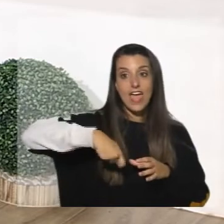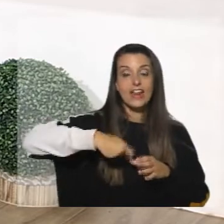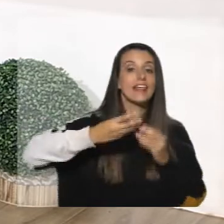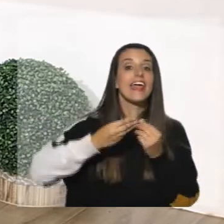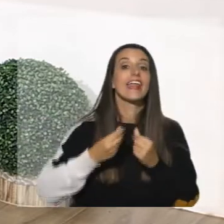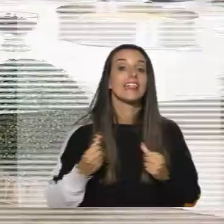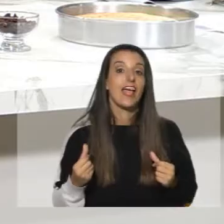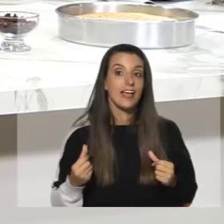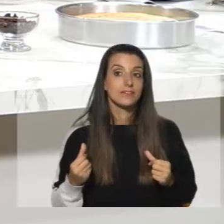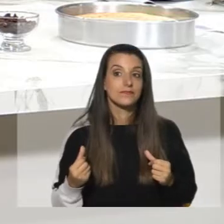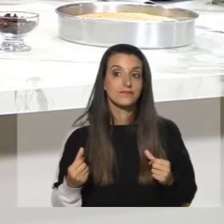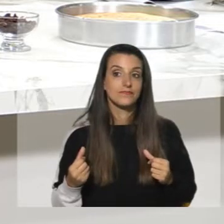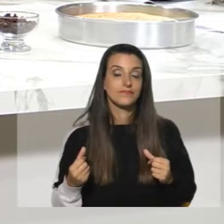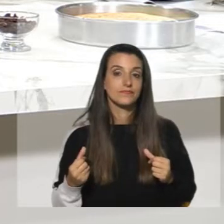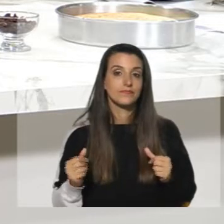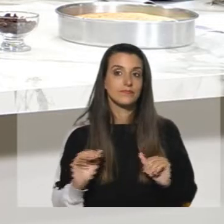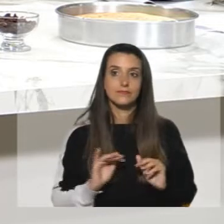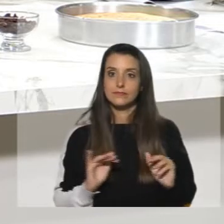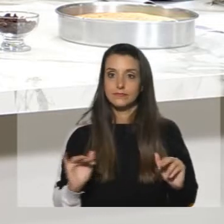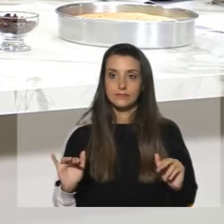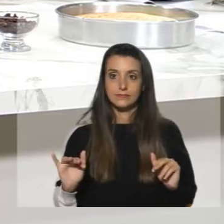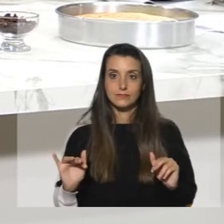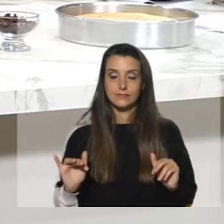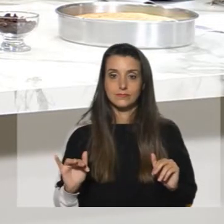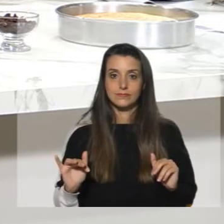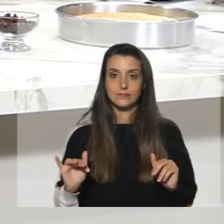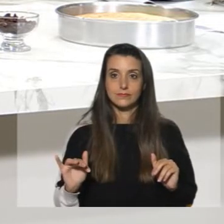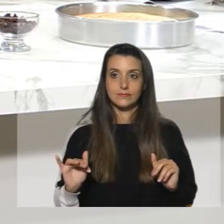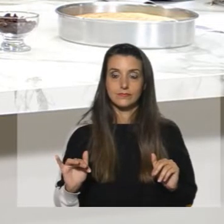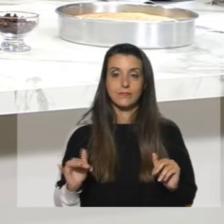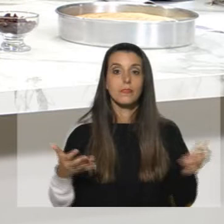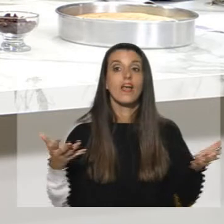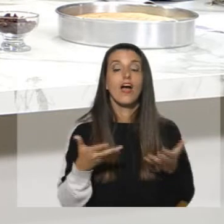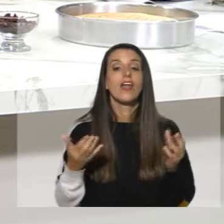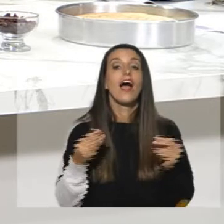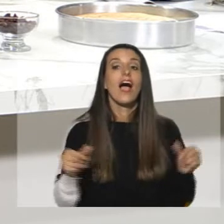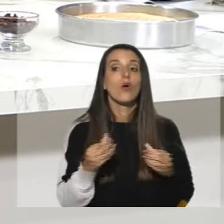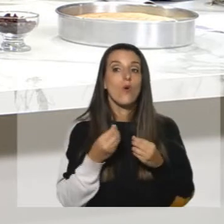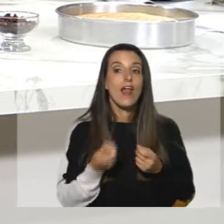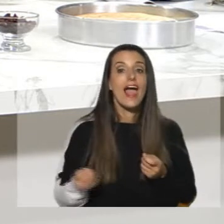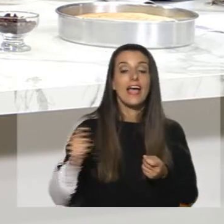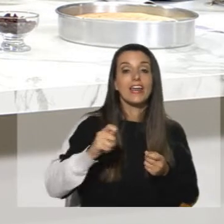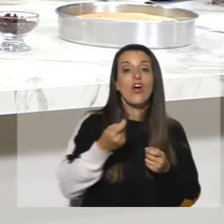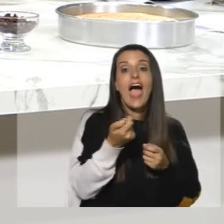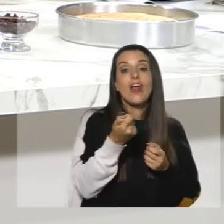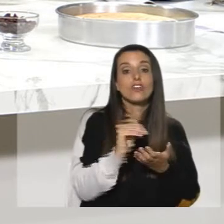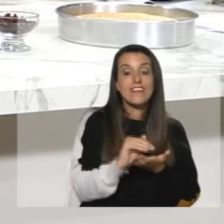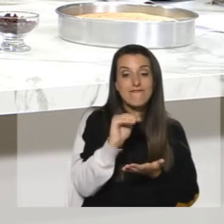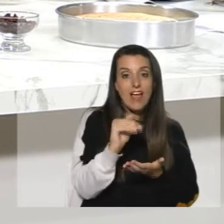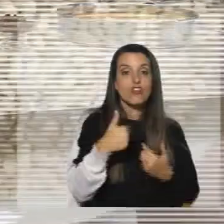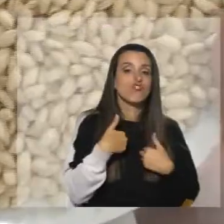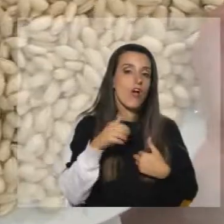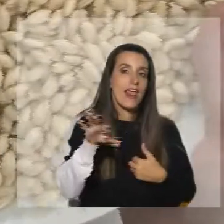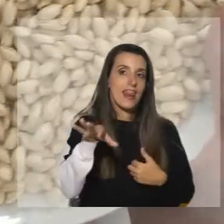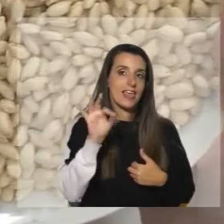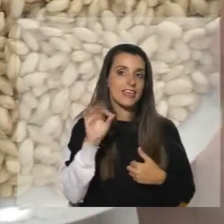fundirse. Ahí está. Cuidado que no se queme. Y acá lo que voy a hacer es agregarle el arroz soplado. Y yo elegí